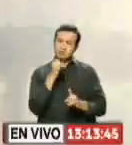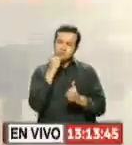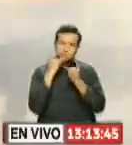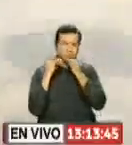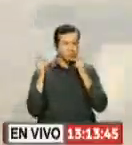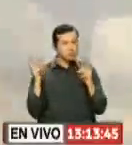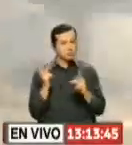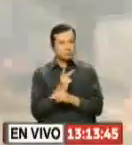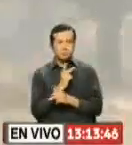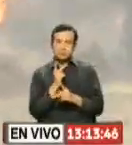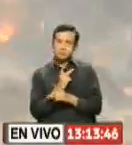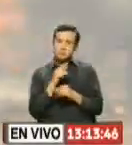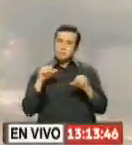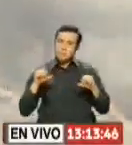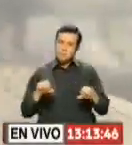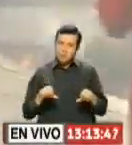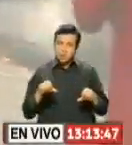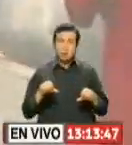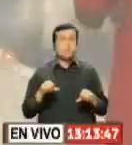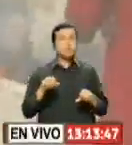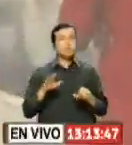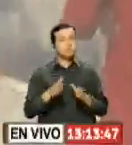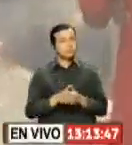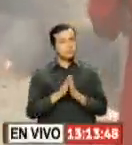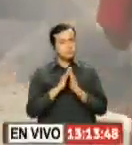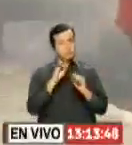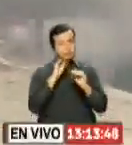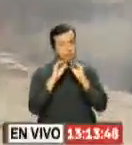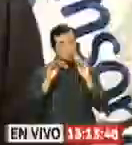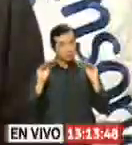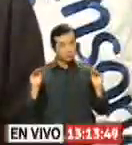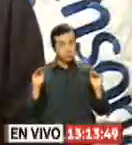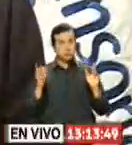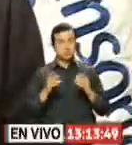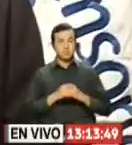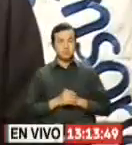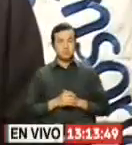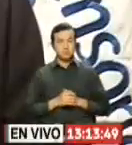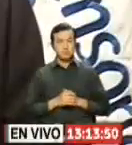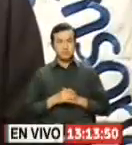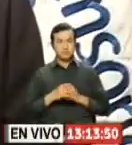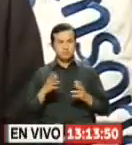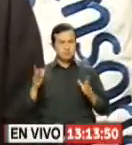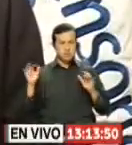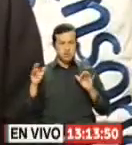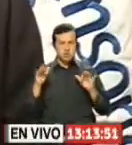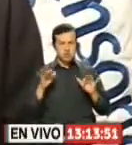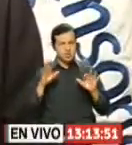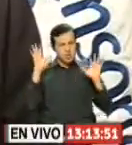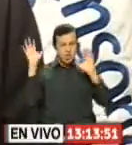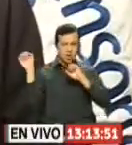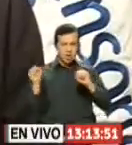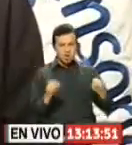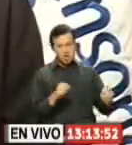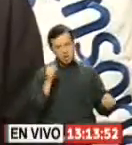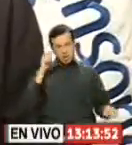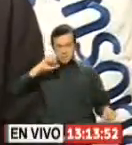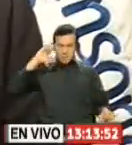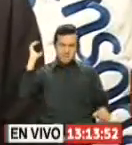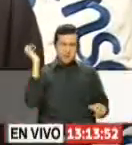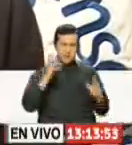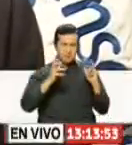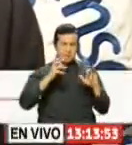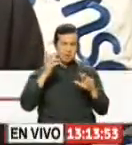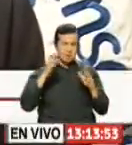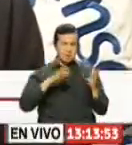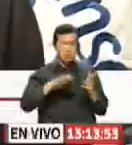hechos violentos lamentables es otra de las peticiones. La práctica del linchamiento constituye un verdadero flagelo